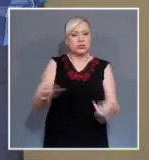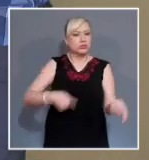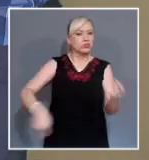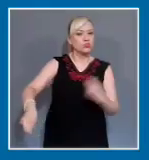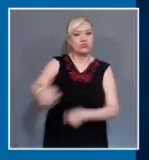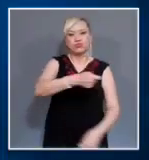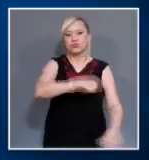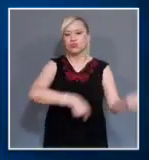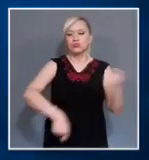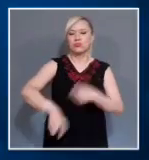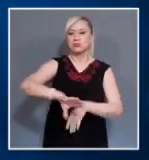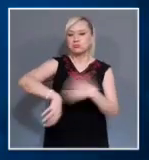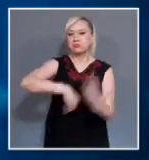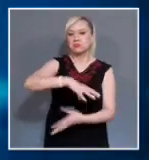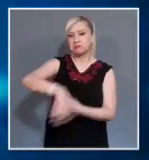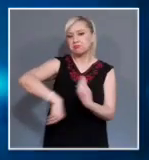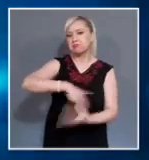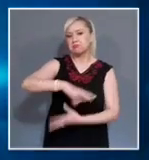Cabrera